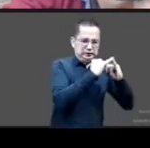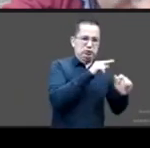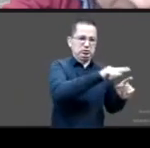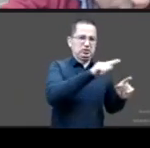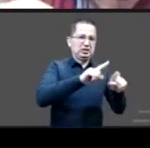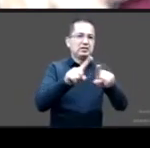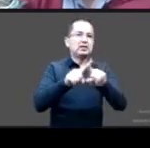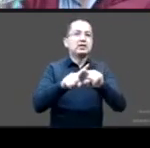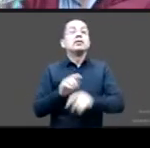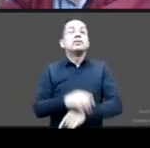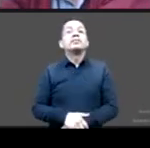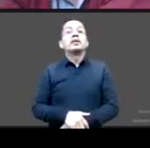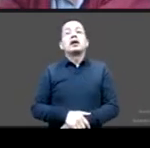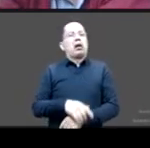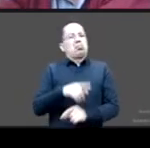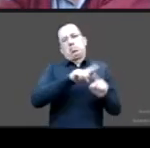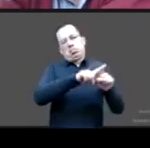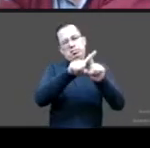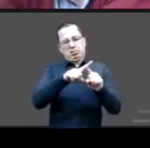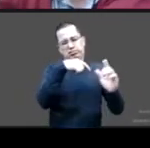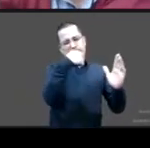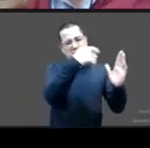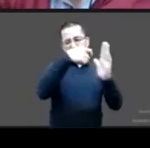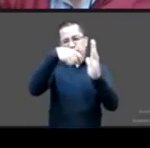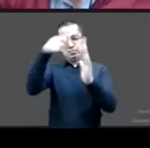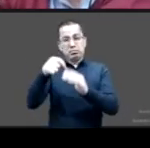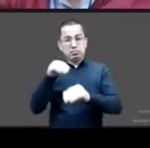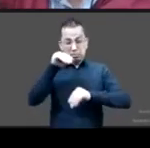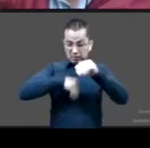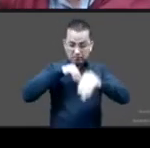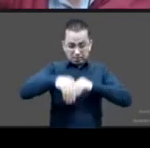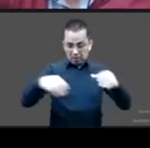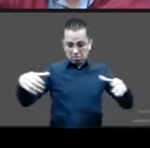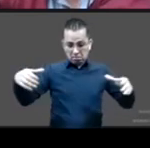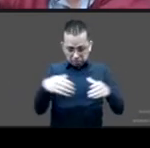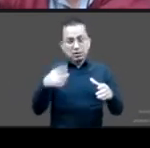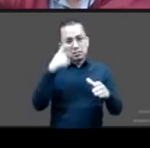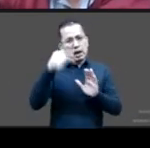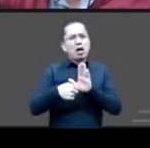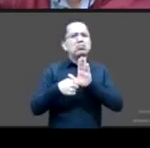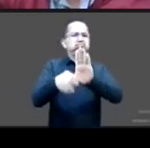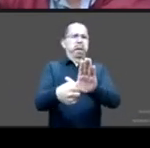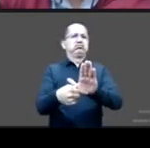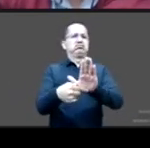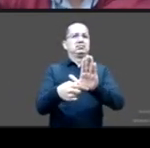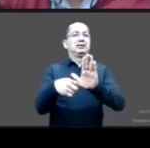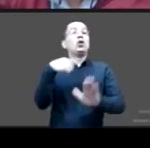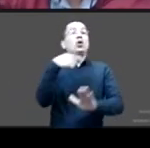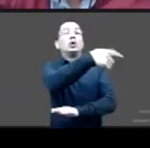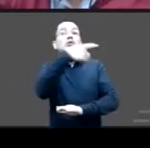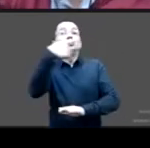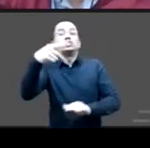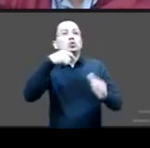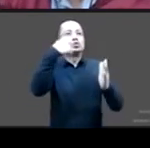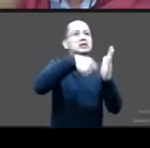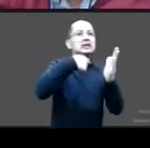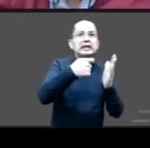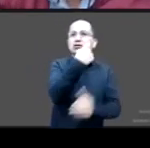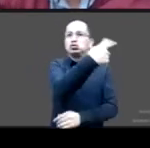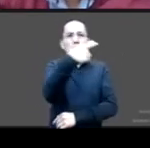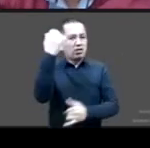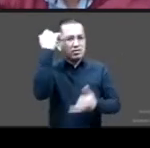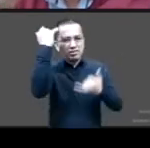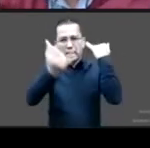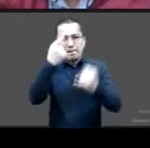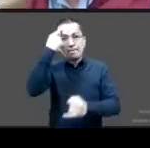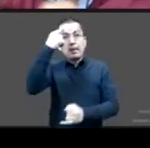del Carmen de Bolívar, etcétera, y han logrado con ese cine club contarle a pelados de su región, pelados decimos a los jóvenes, a jóvenes de su región y